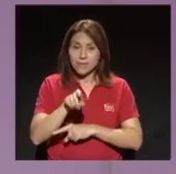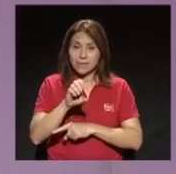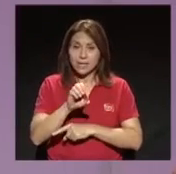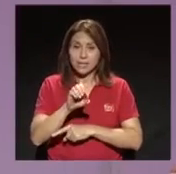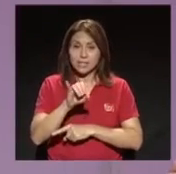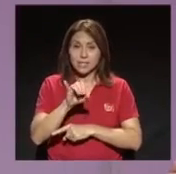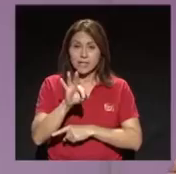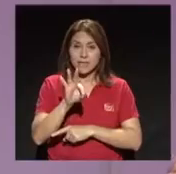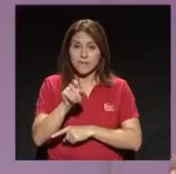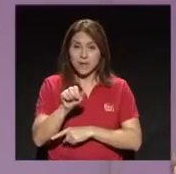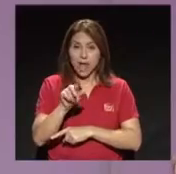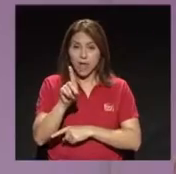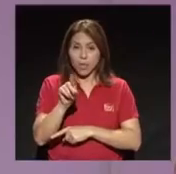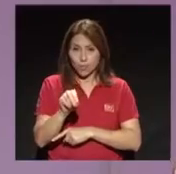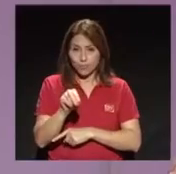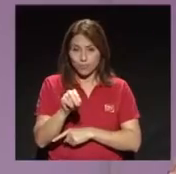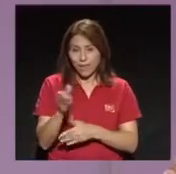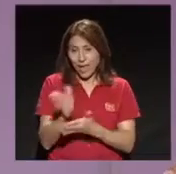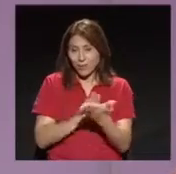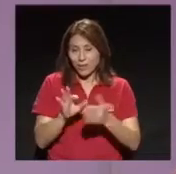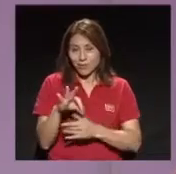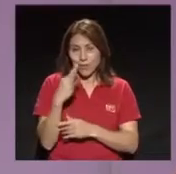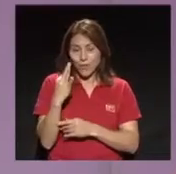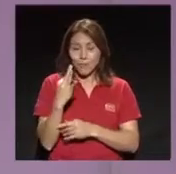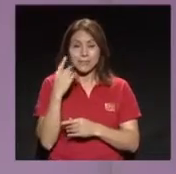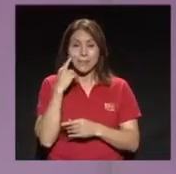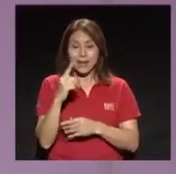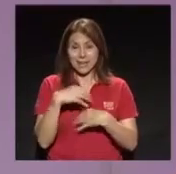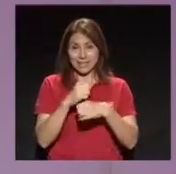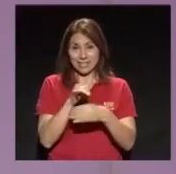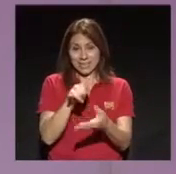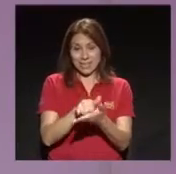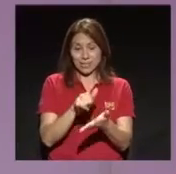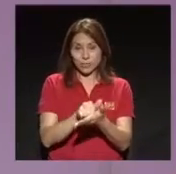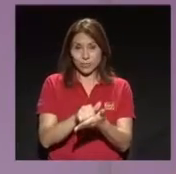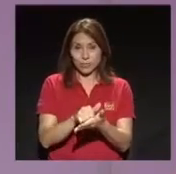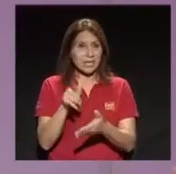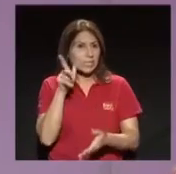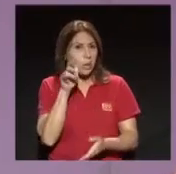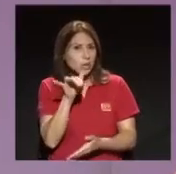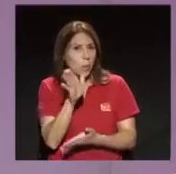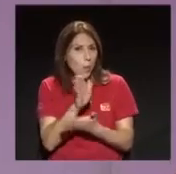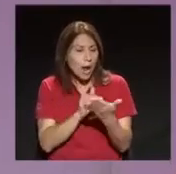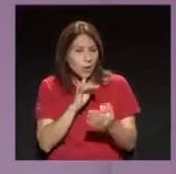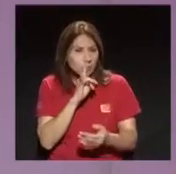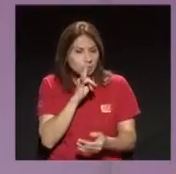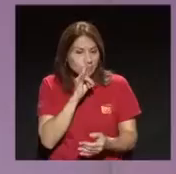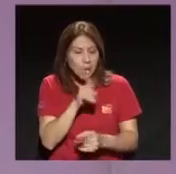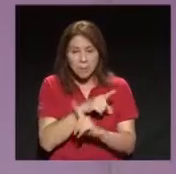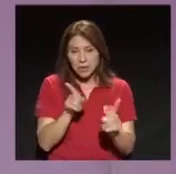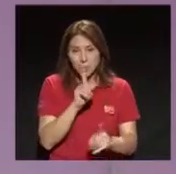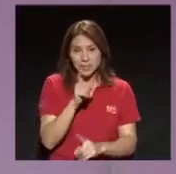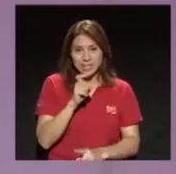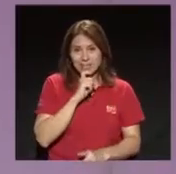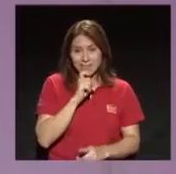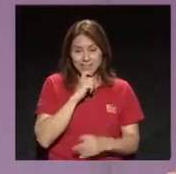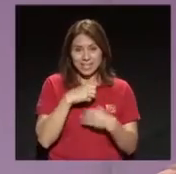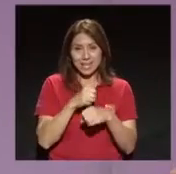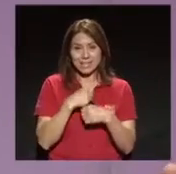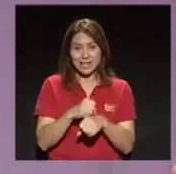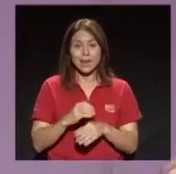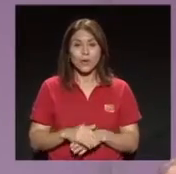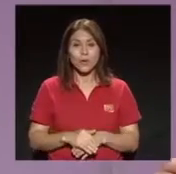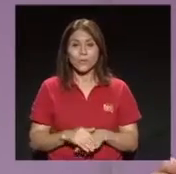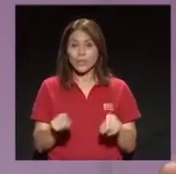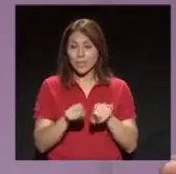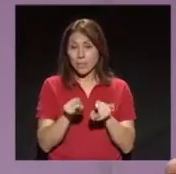cifrar información que suena así como un poco, ¿verdad?, estrafalario, pero no es tan difícil hacerlo. Saber, por